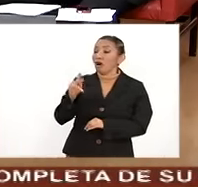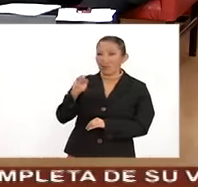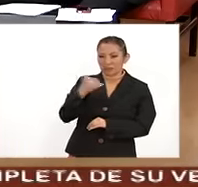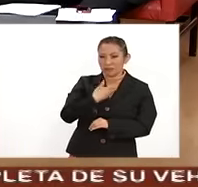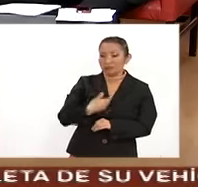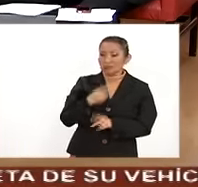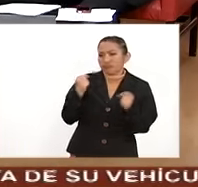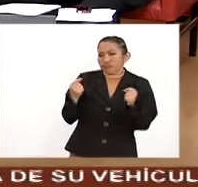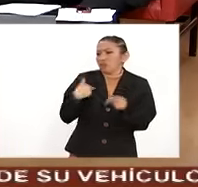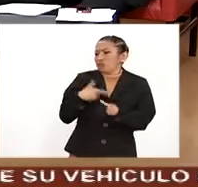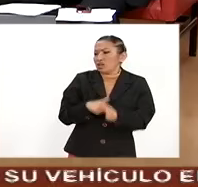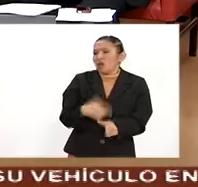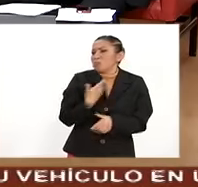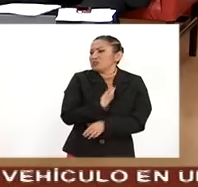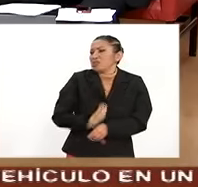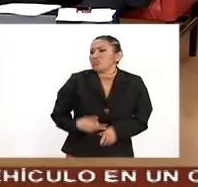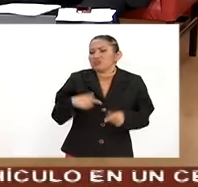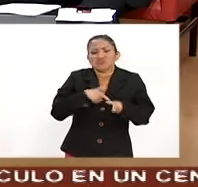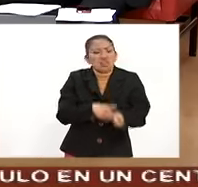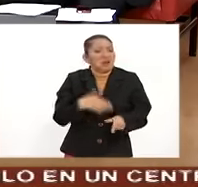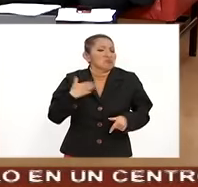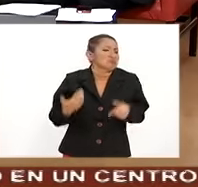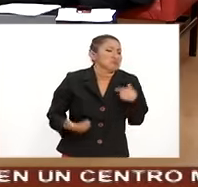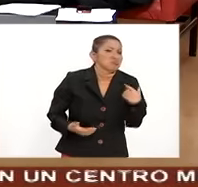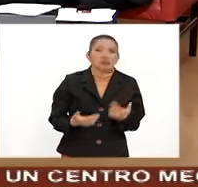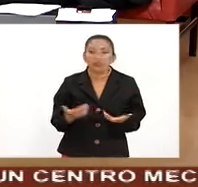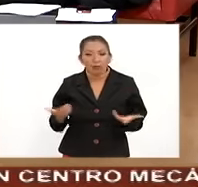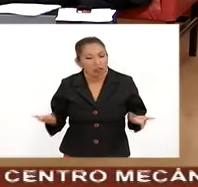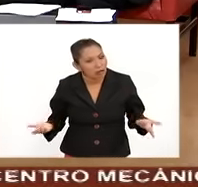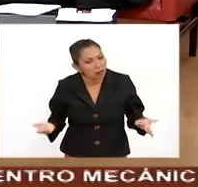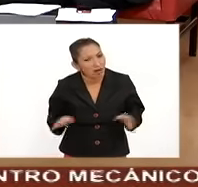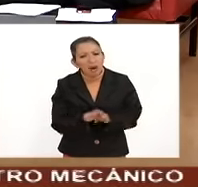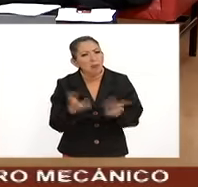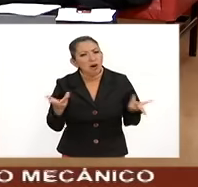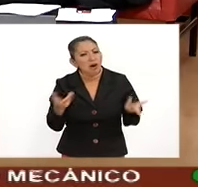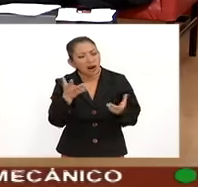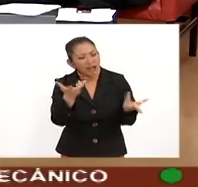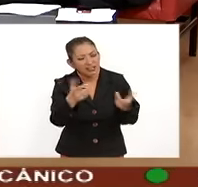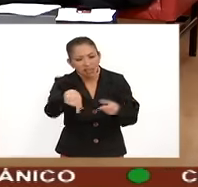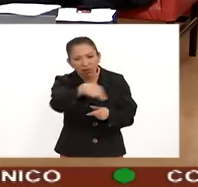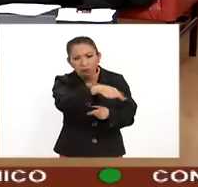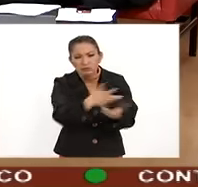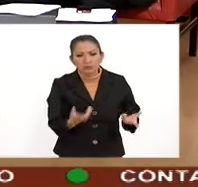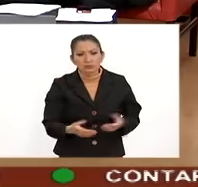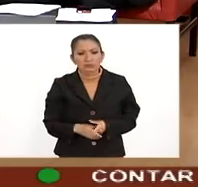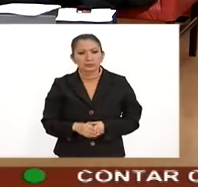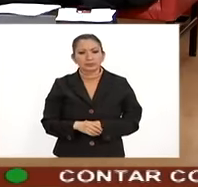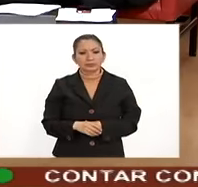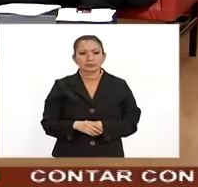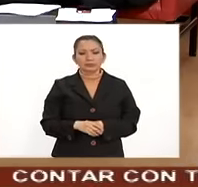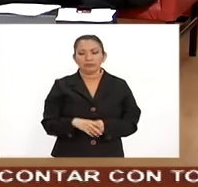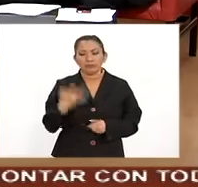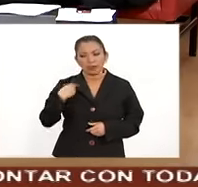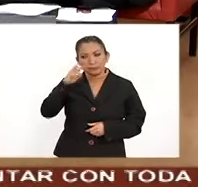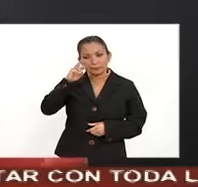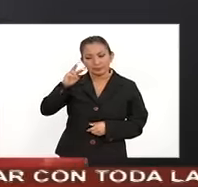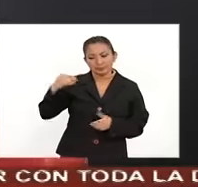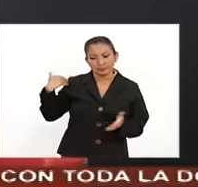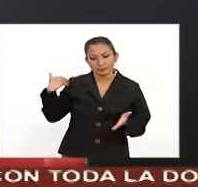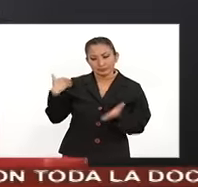no importa, yo sigo adelante y sigue gobernando. Entonces, en ese sentido, ¿cómo se están configurando estos tres poderes? Sí, lo que hemos visto en los